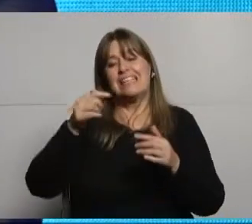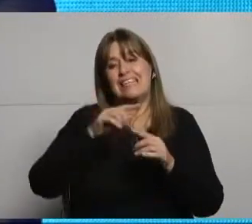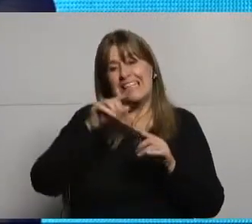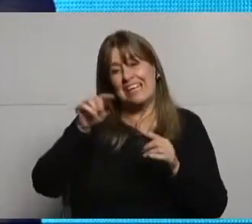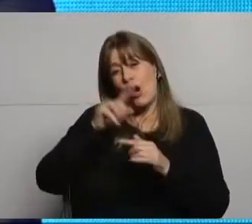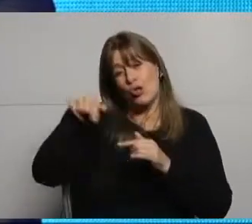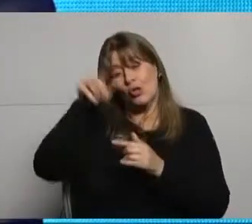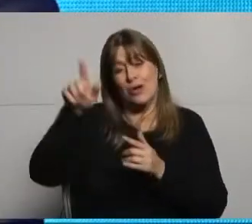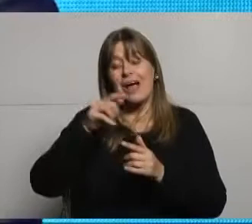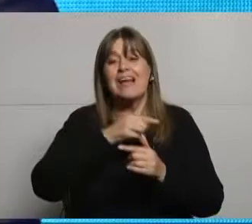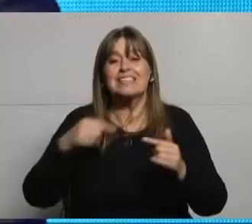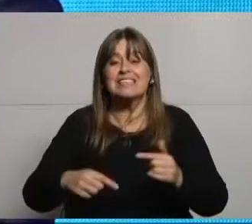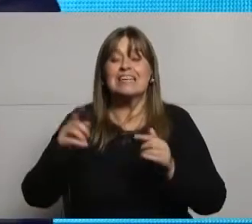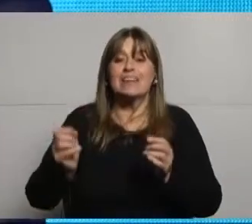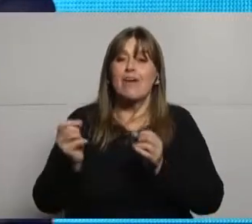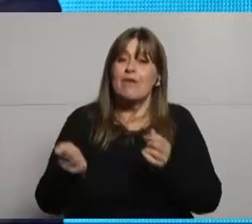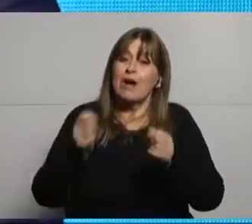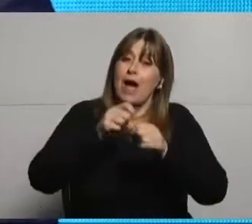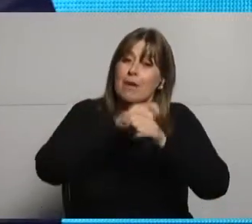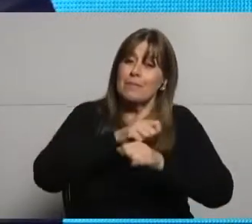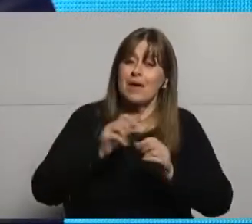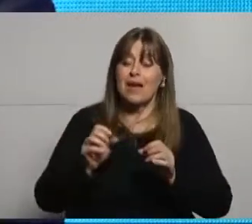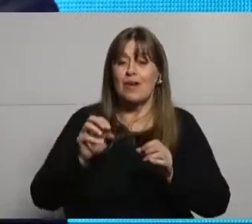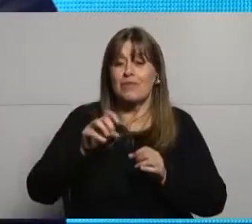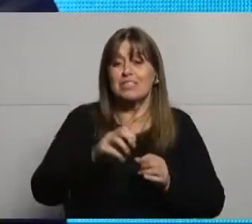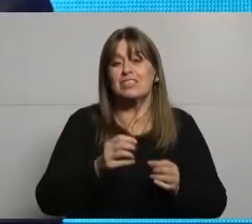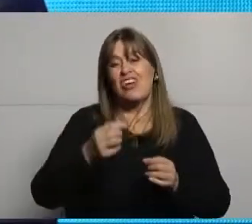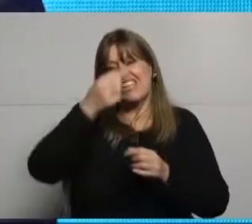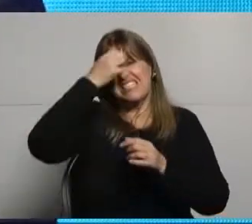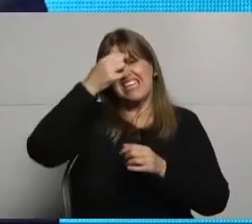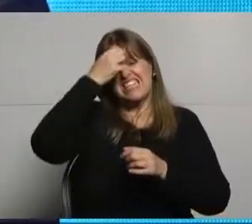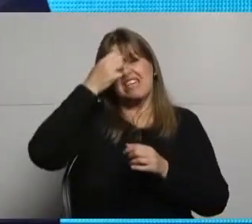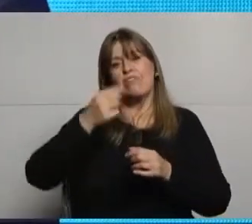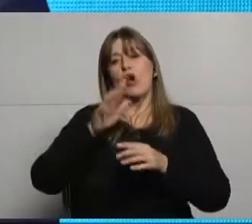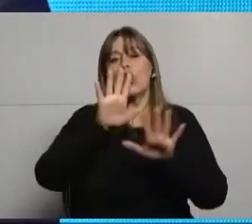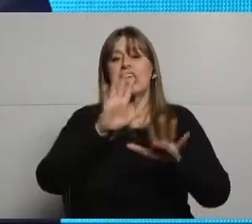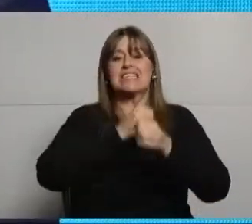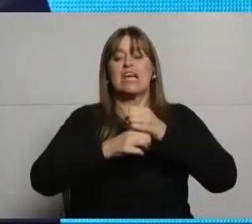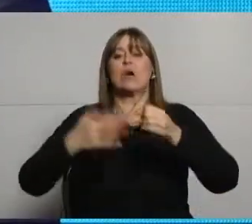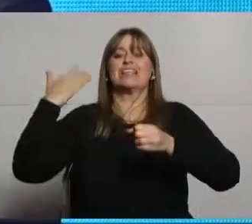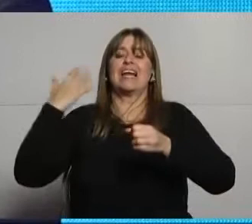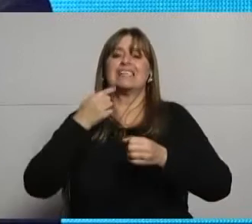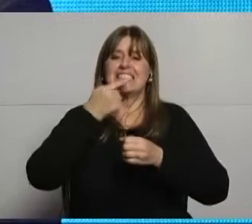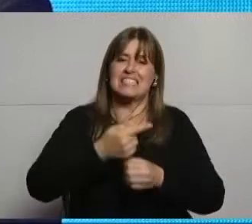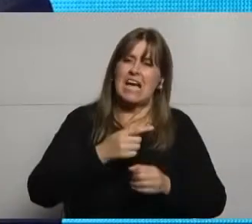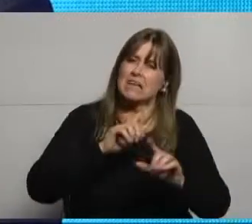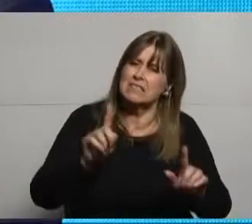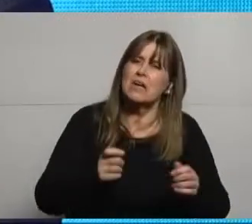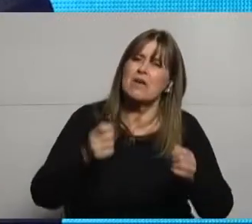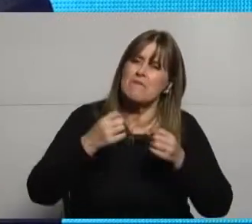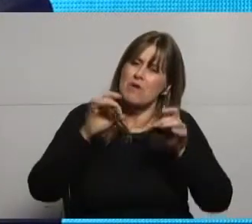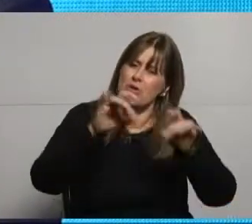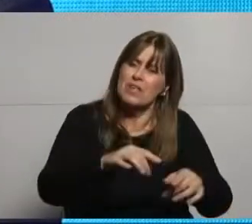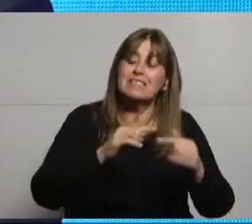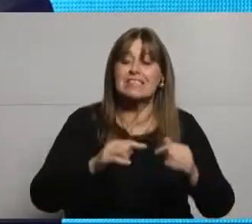distintas versiones, así por lo menos es lo que decían los científicos hace 10 años y se cumplió, y van a haber otros desafíos mediante esto, y bueno,